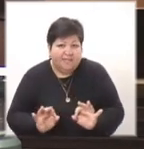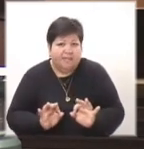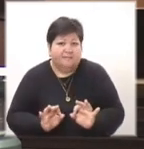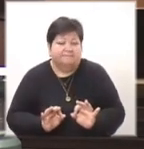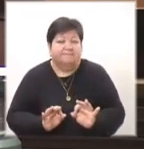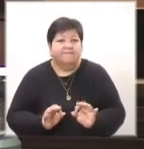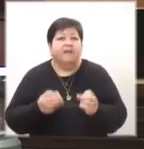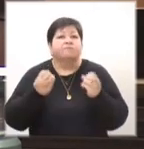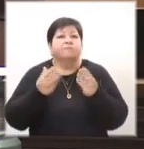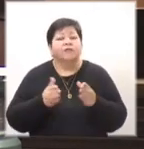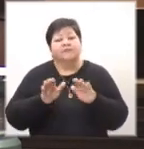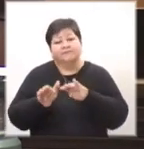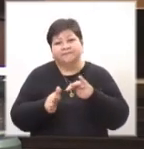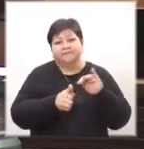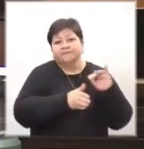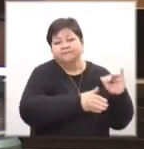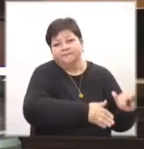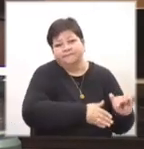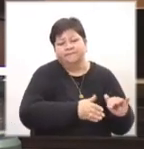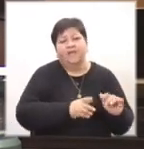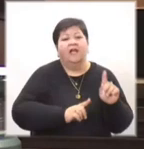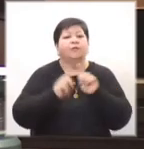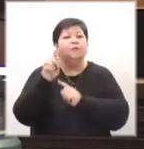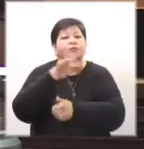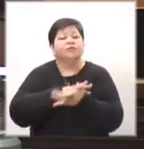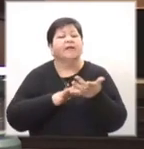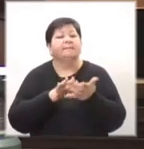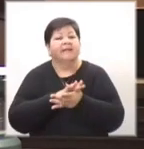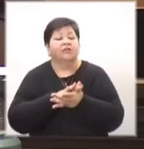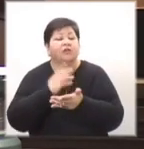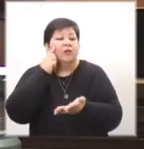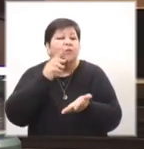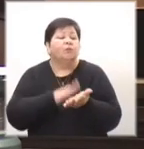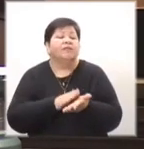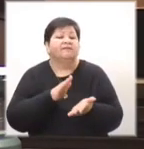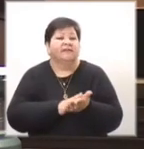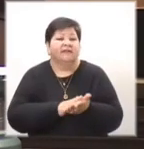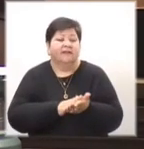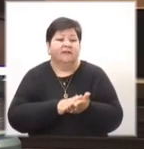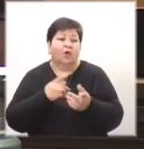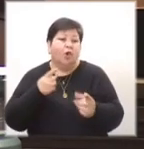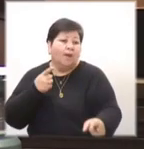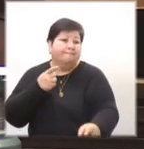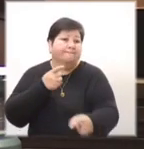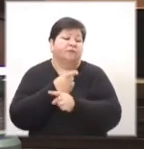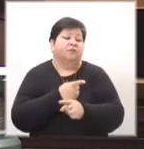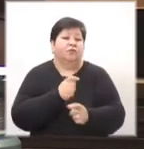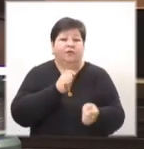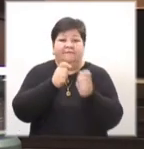en determinados aspectos que justifican nuestra oposición a esta reforma.